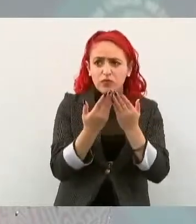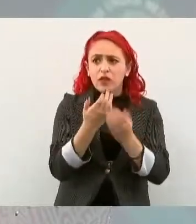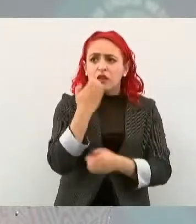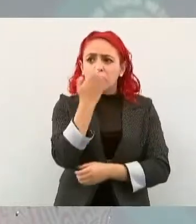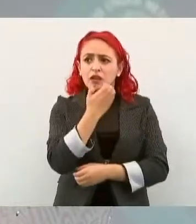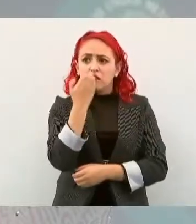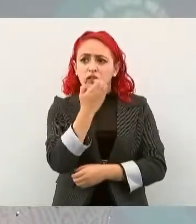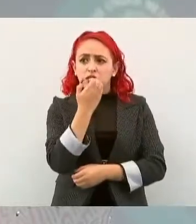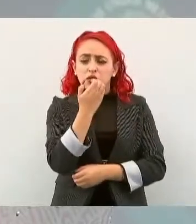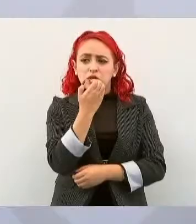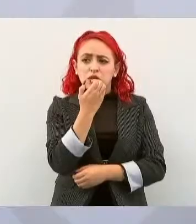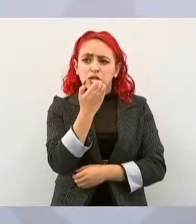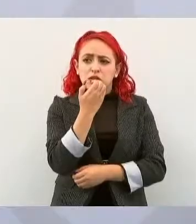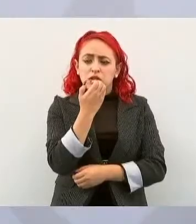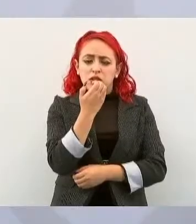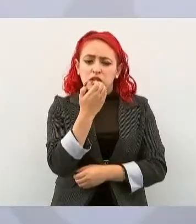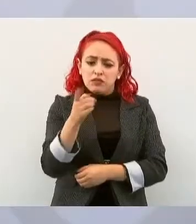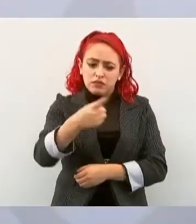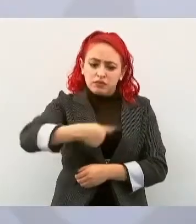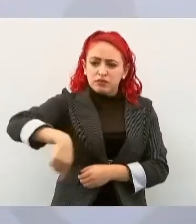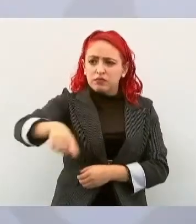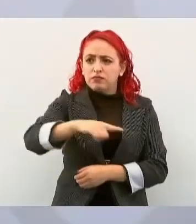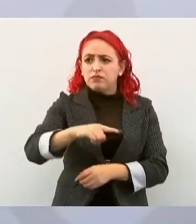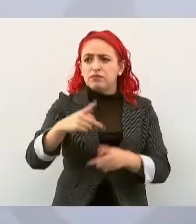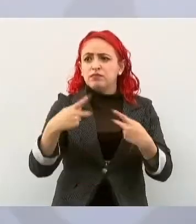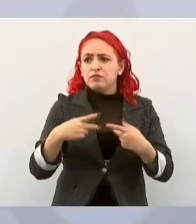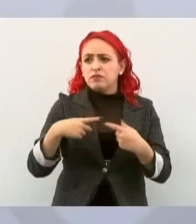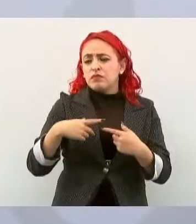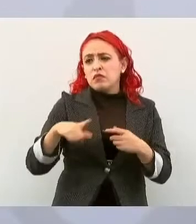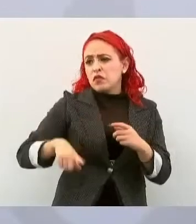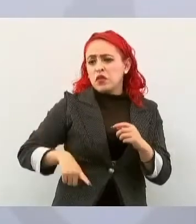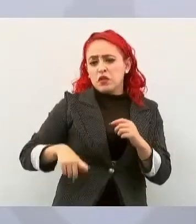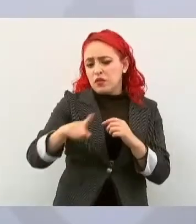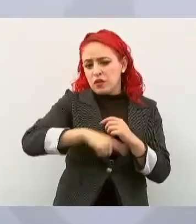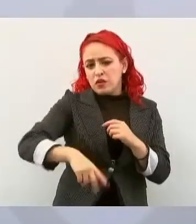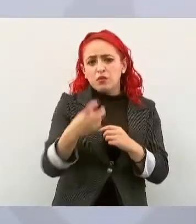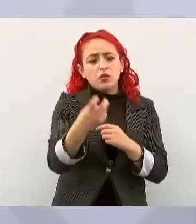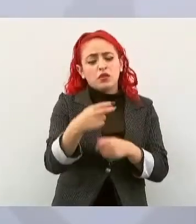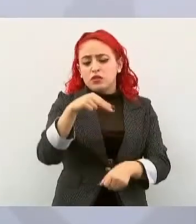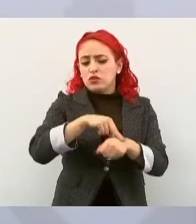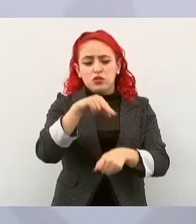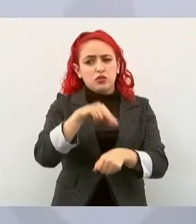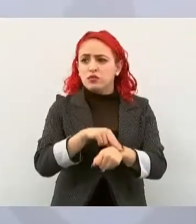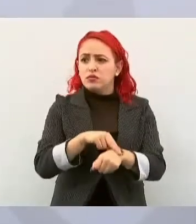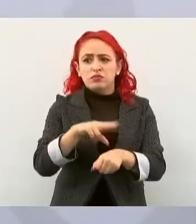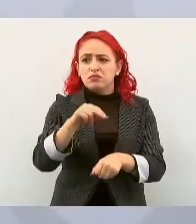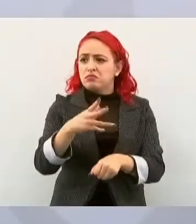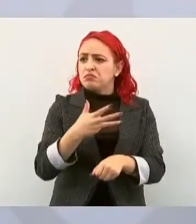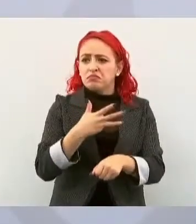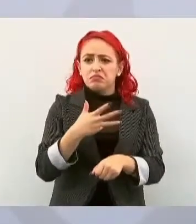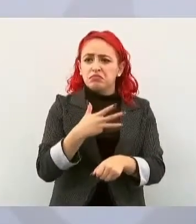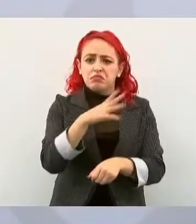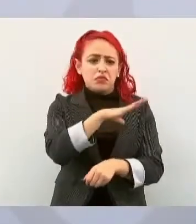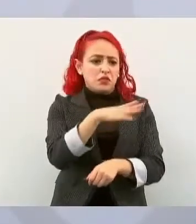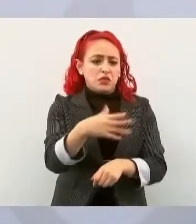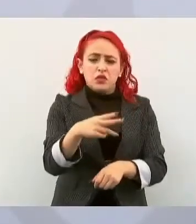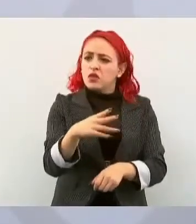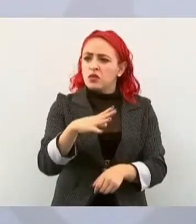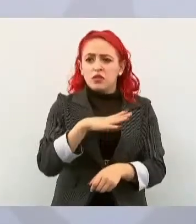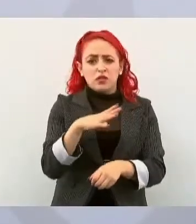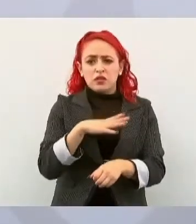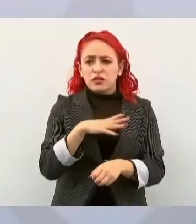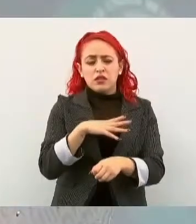escuelas públicas. Y por eso, pues no tenemos los médicos generales, no